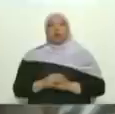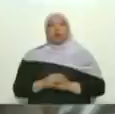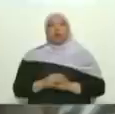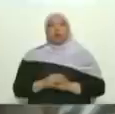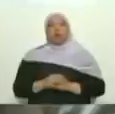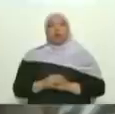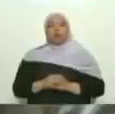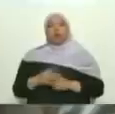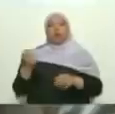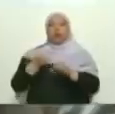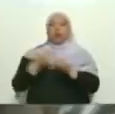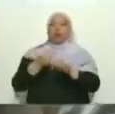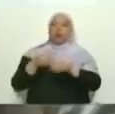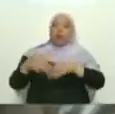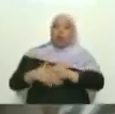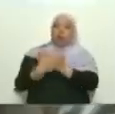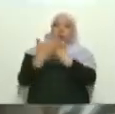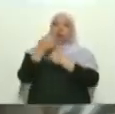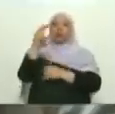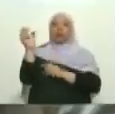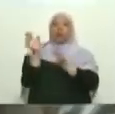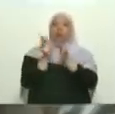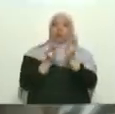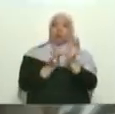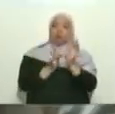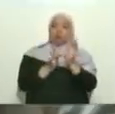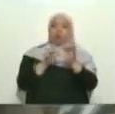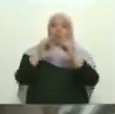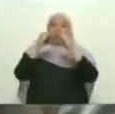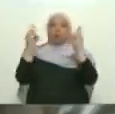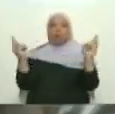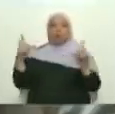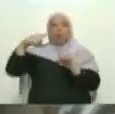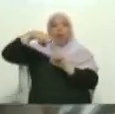en esa hora de la madrugada del 30 de abril al puente Altamira